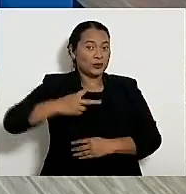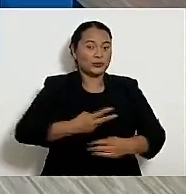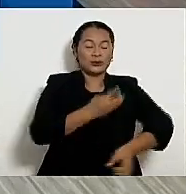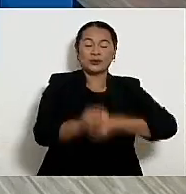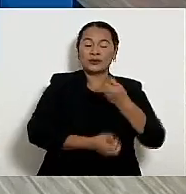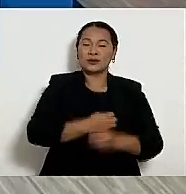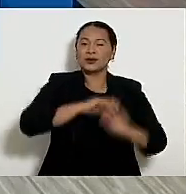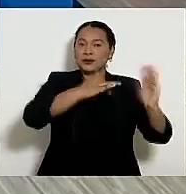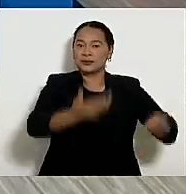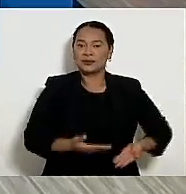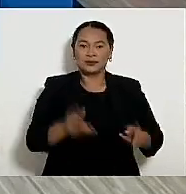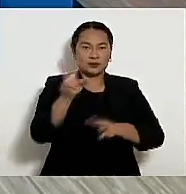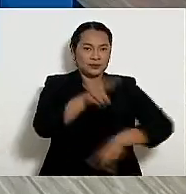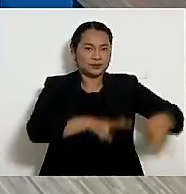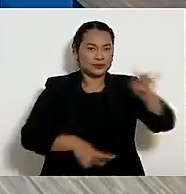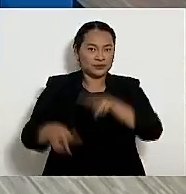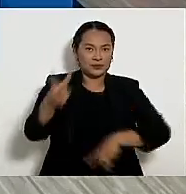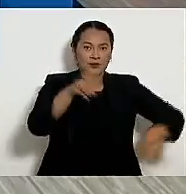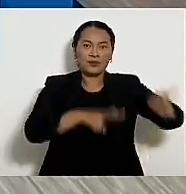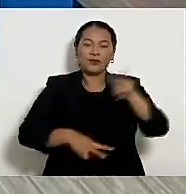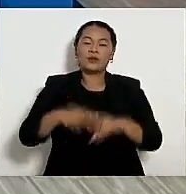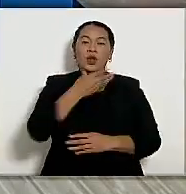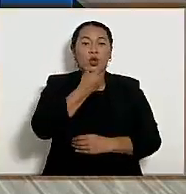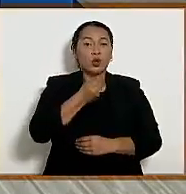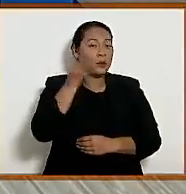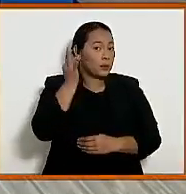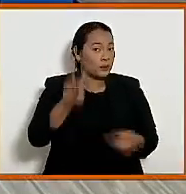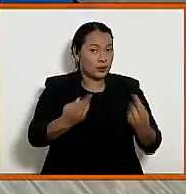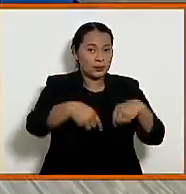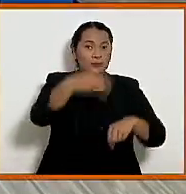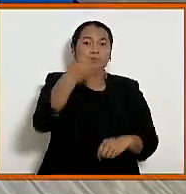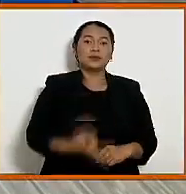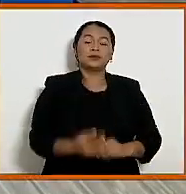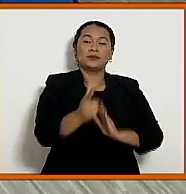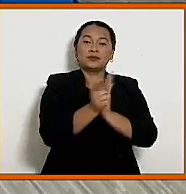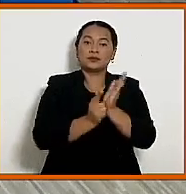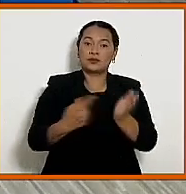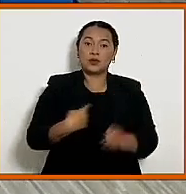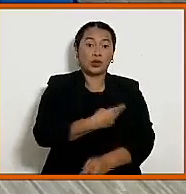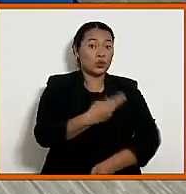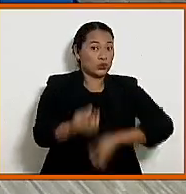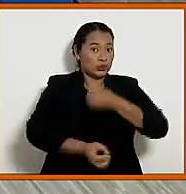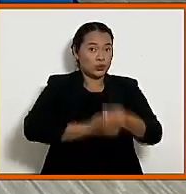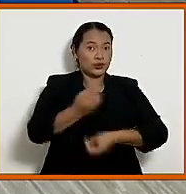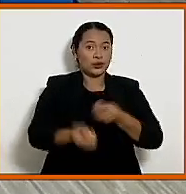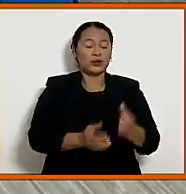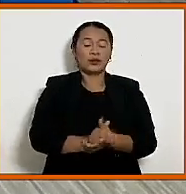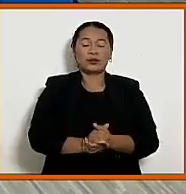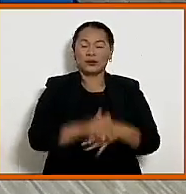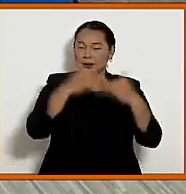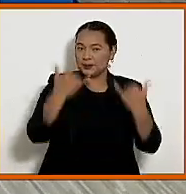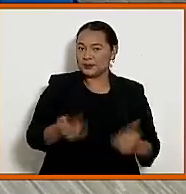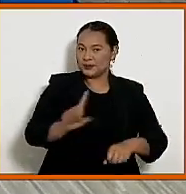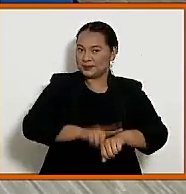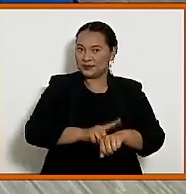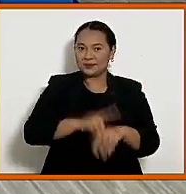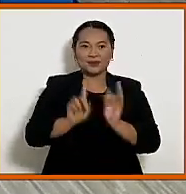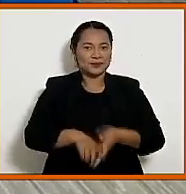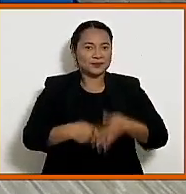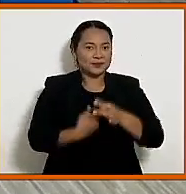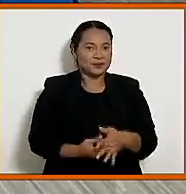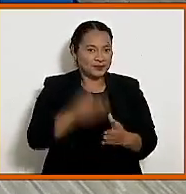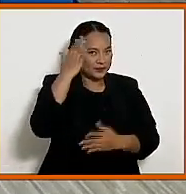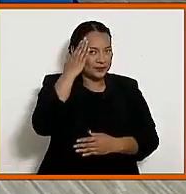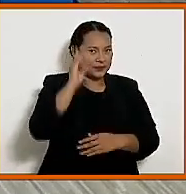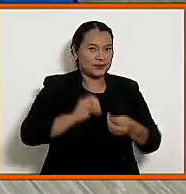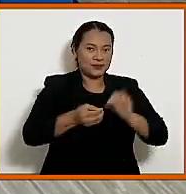la cordial bienvenida a nuestro auditor y notario, quienes están para dar fe y legalidad de todos nuestros sorteos. Y es así como damos inicio, conociendo el número ganador